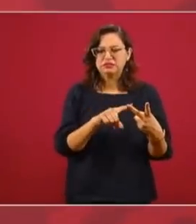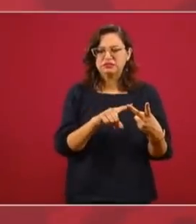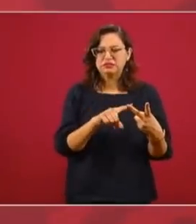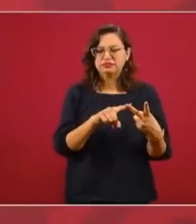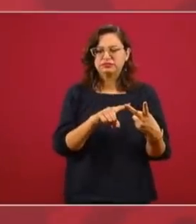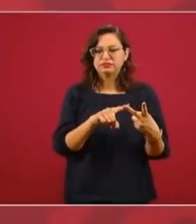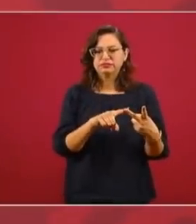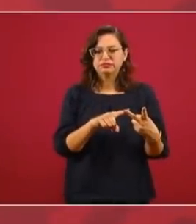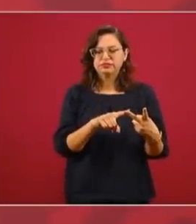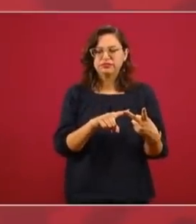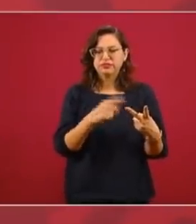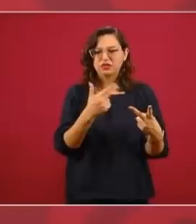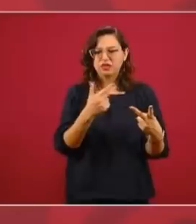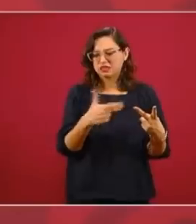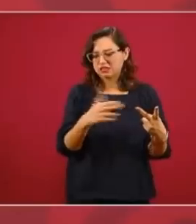o sea, Hacienda,